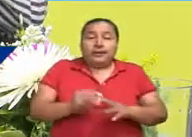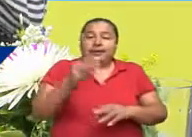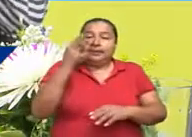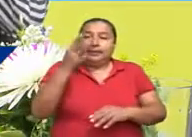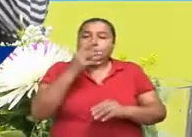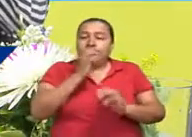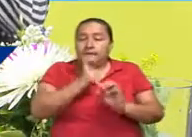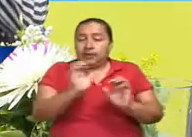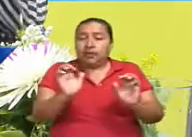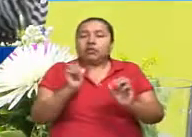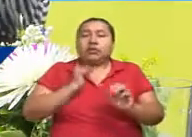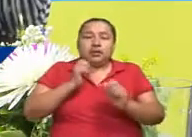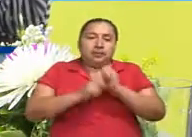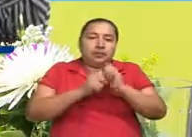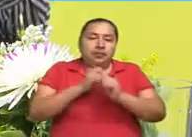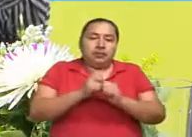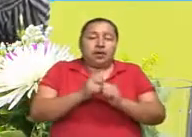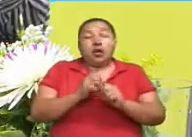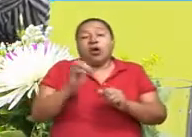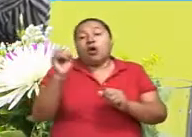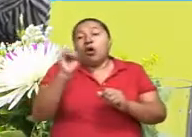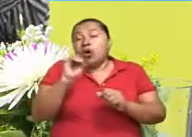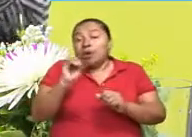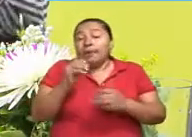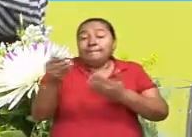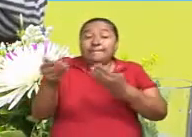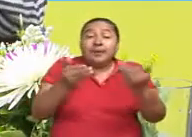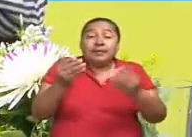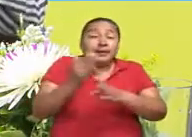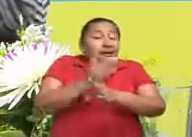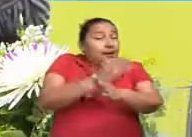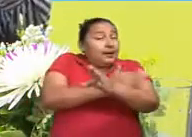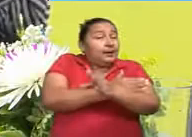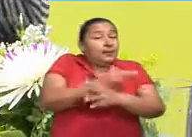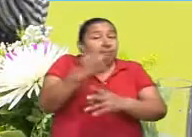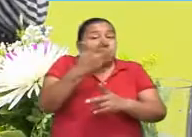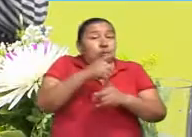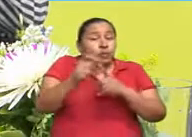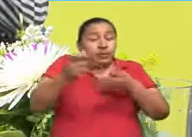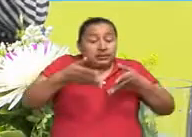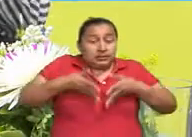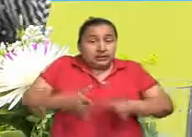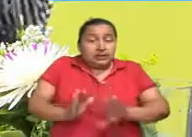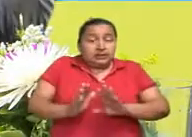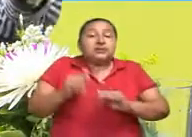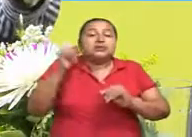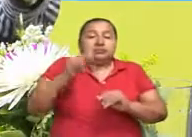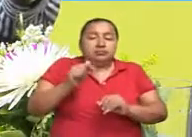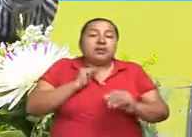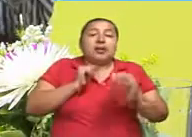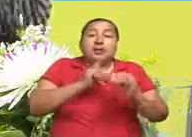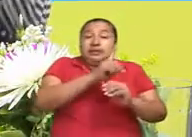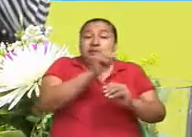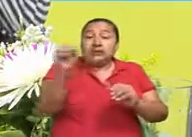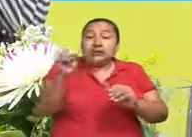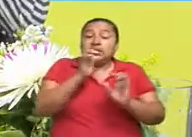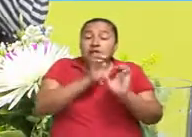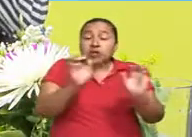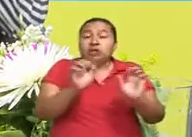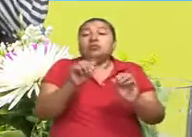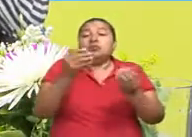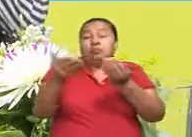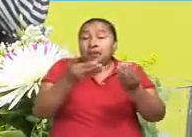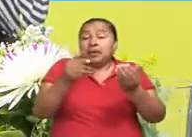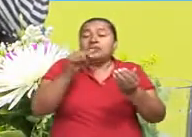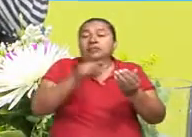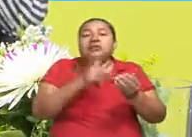presentan este trastorno. En el caso de los prematuros, aumenta esta posibilidad de 100 a 30 niños, según